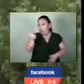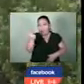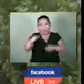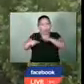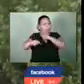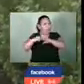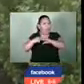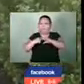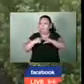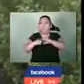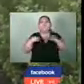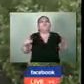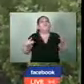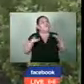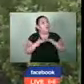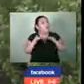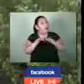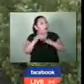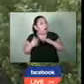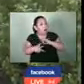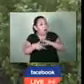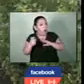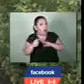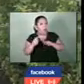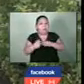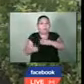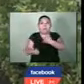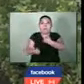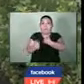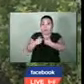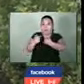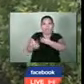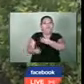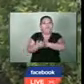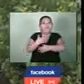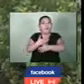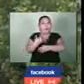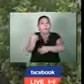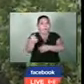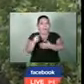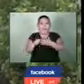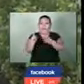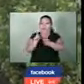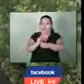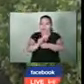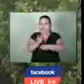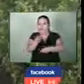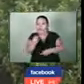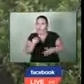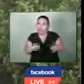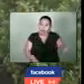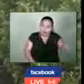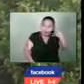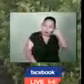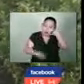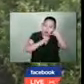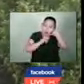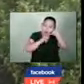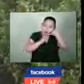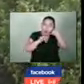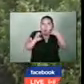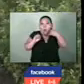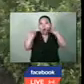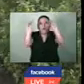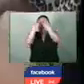correo electrónico. También se debe tomar en cuenta mensajes de texto enviados por desconocidos, llamadas telefónicas o páginas